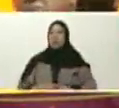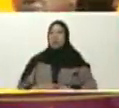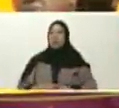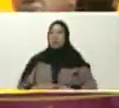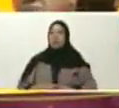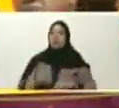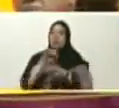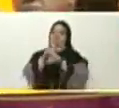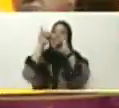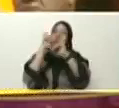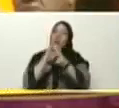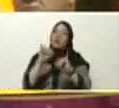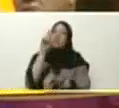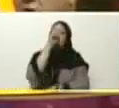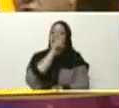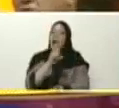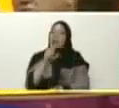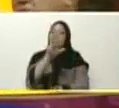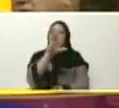Para el feliz año.